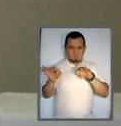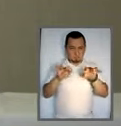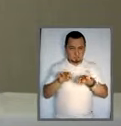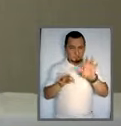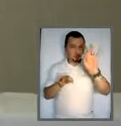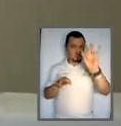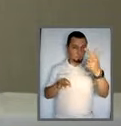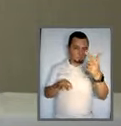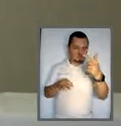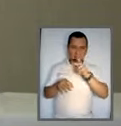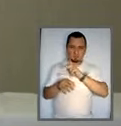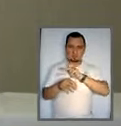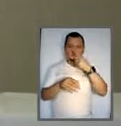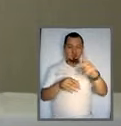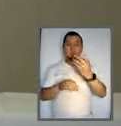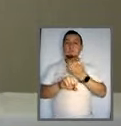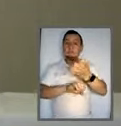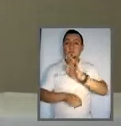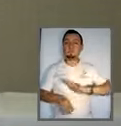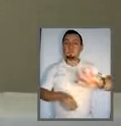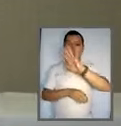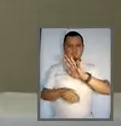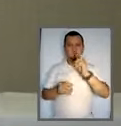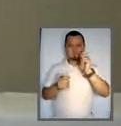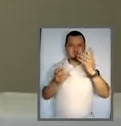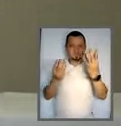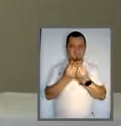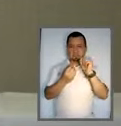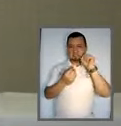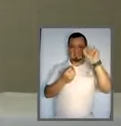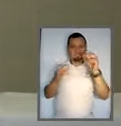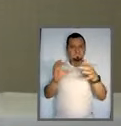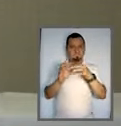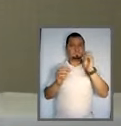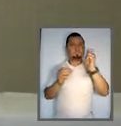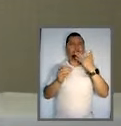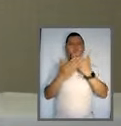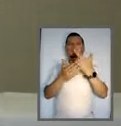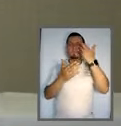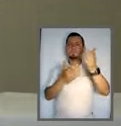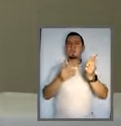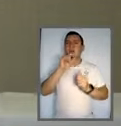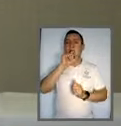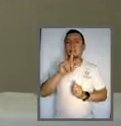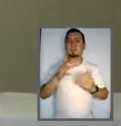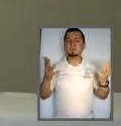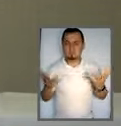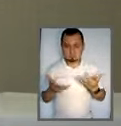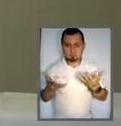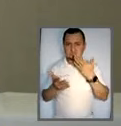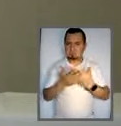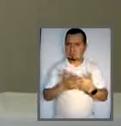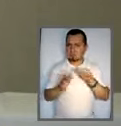sección 47 y de todo el Estado nos da mucha certeza laboral y mucha certeza de que en Jalisco se están haciendo las cosas